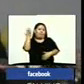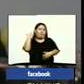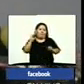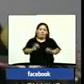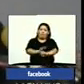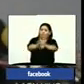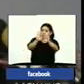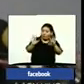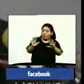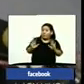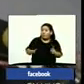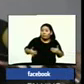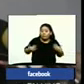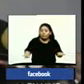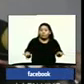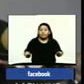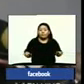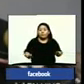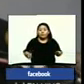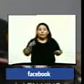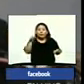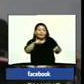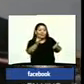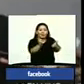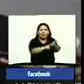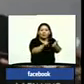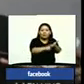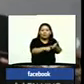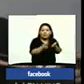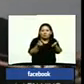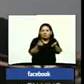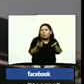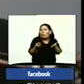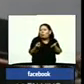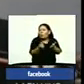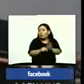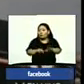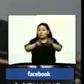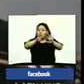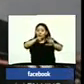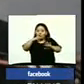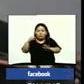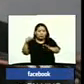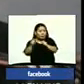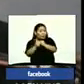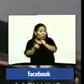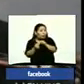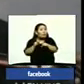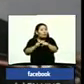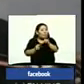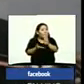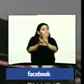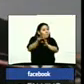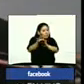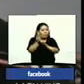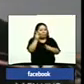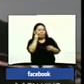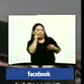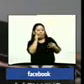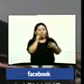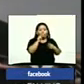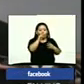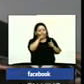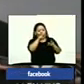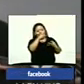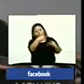sobre todo que en esa deuda, que son más de 700 millones de dólares, vamos a evaluar y vamos a ver en qué